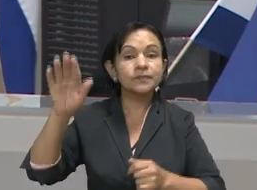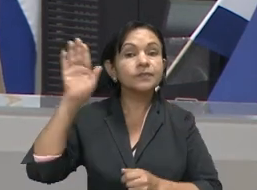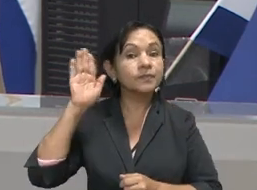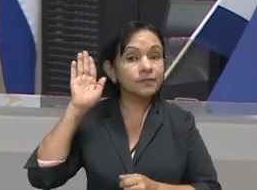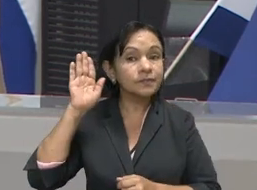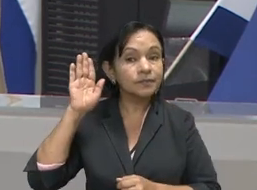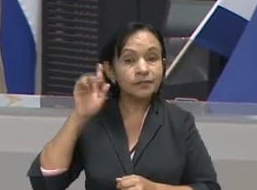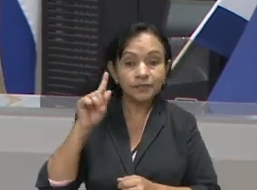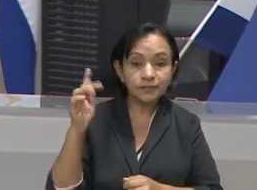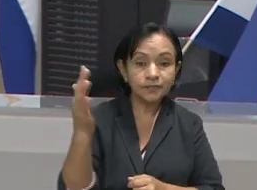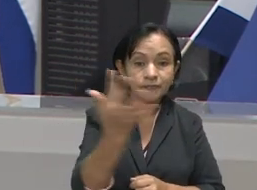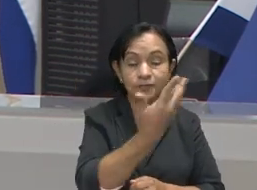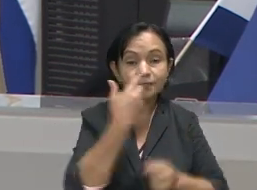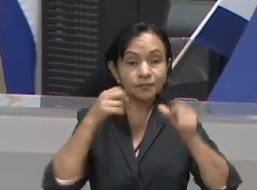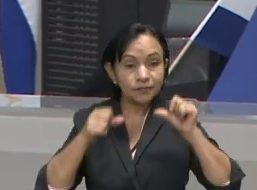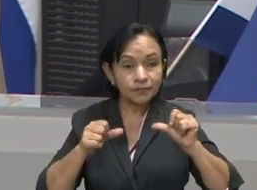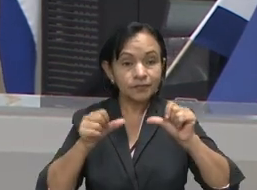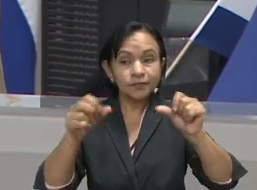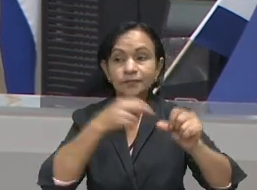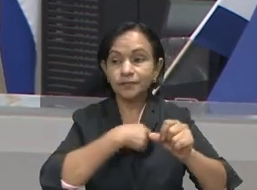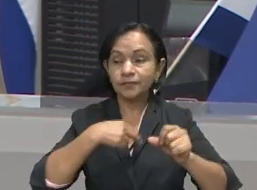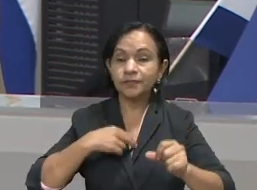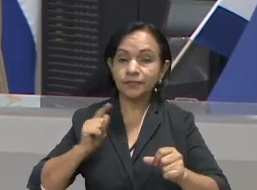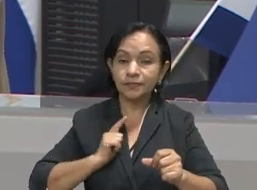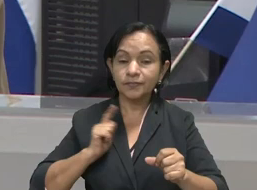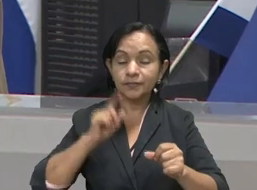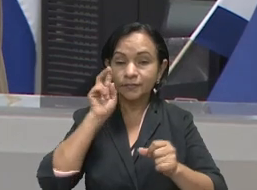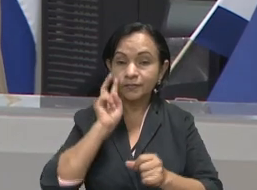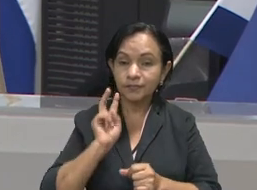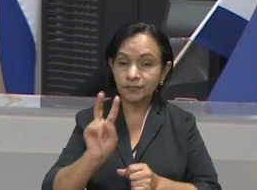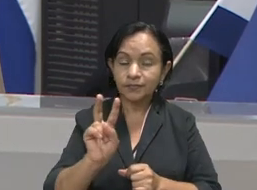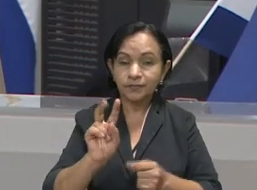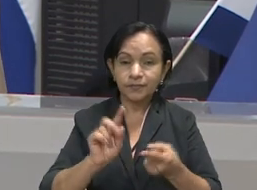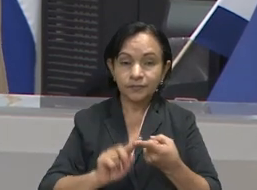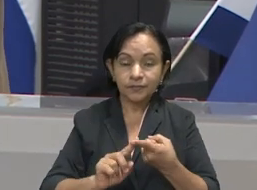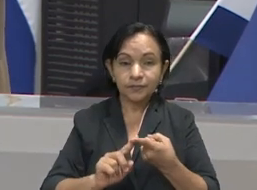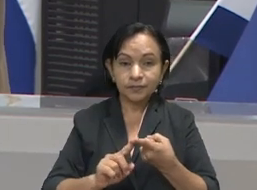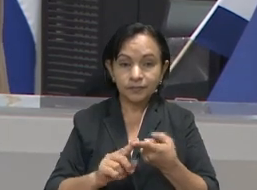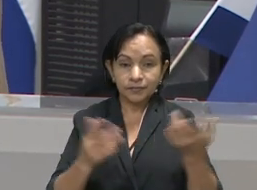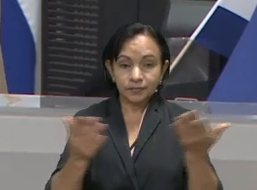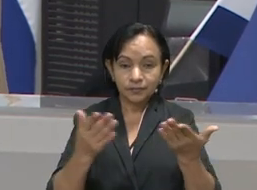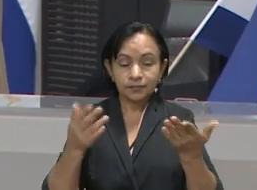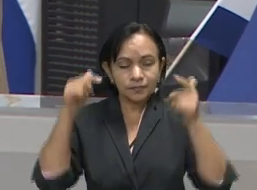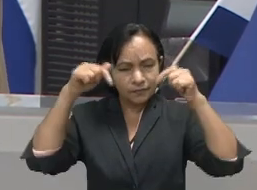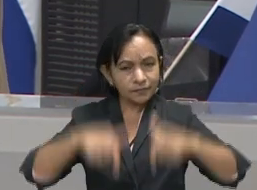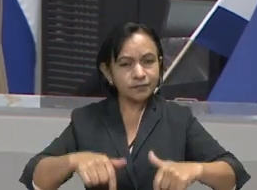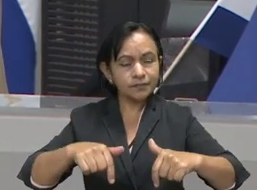comprometámonos con seguir manteniendo esa visión de que